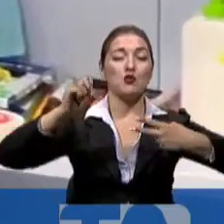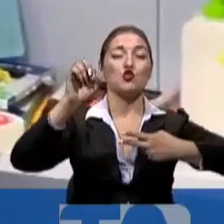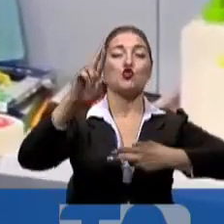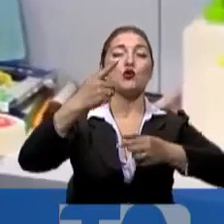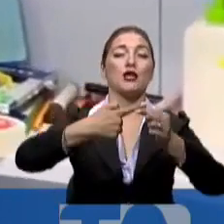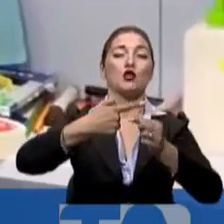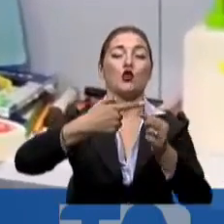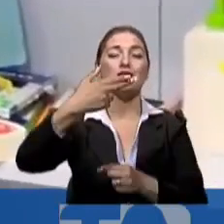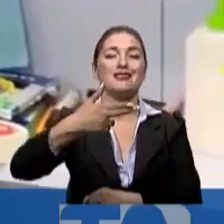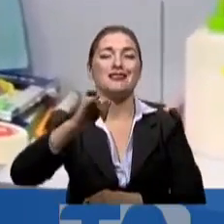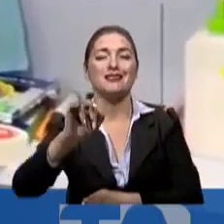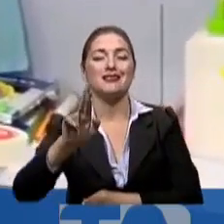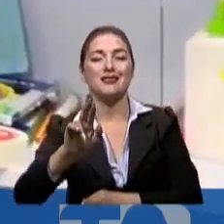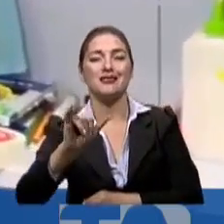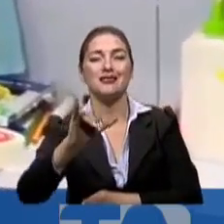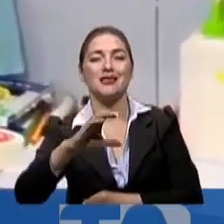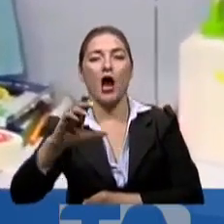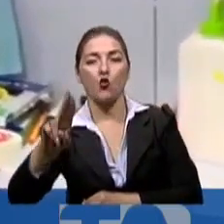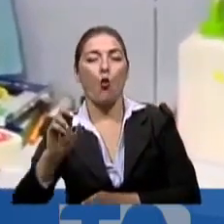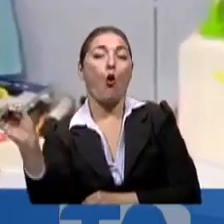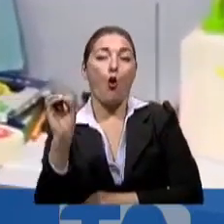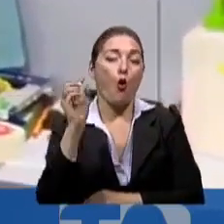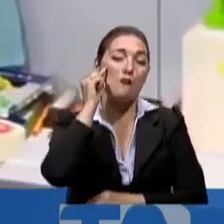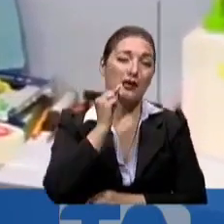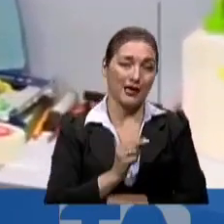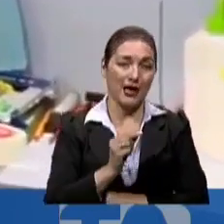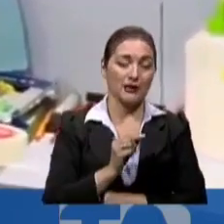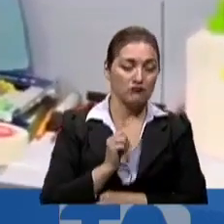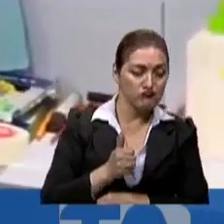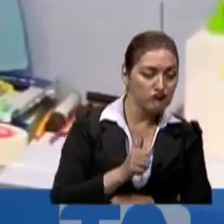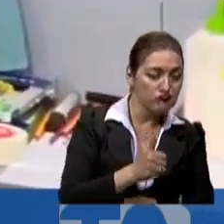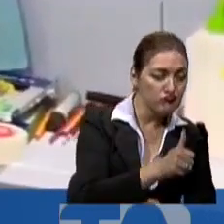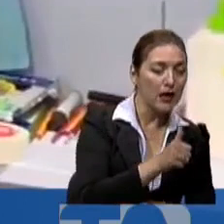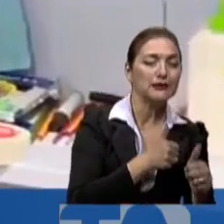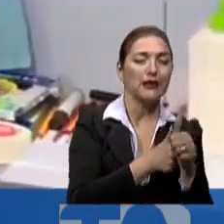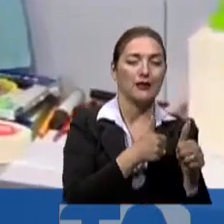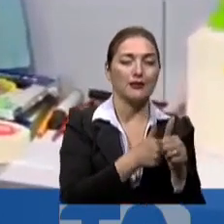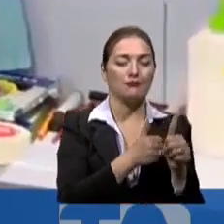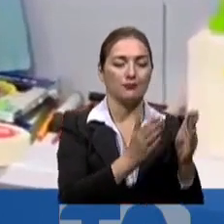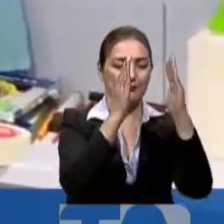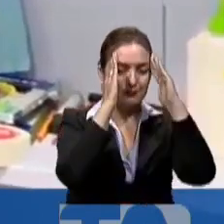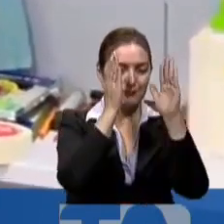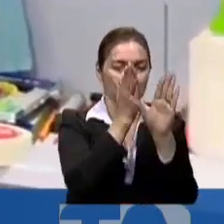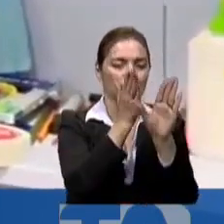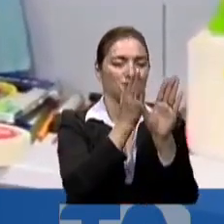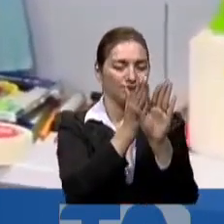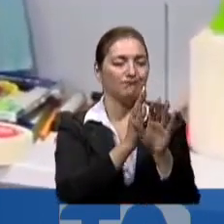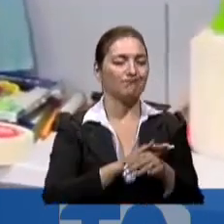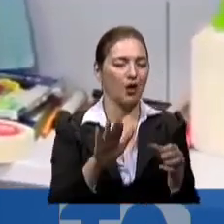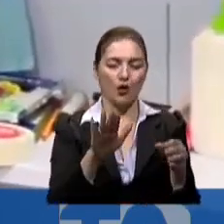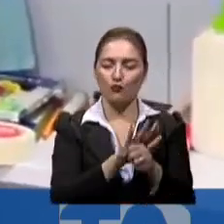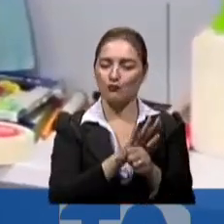también por la Mariscal puede acercarse a estos sectores a la unidad ambulatoria más cercana para recibir atención repetimos